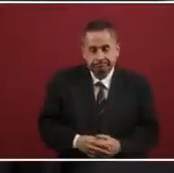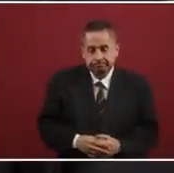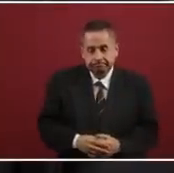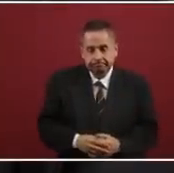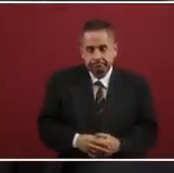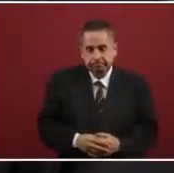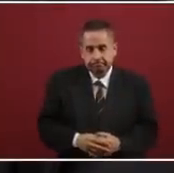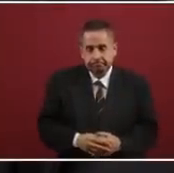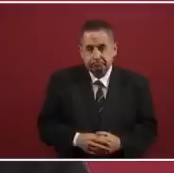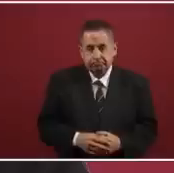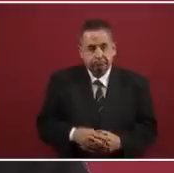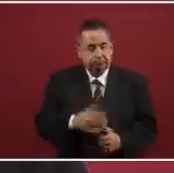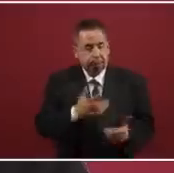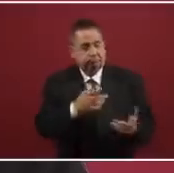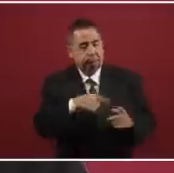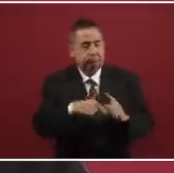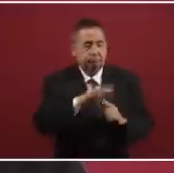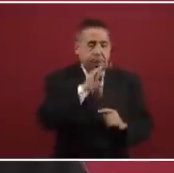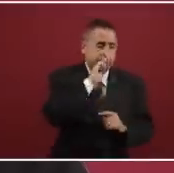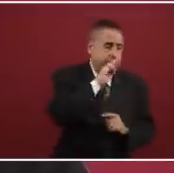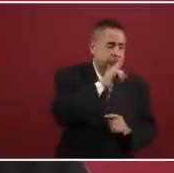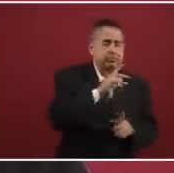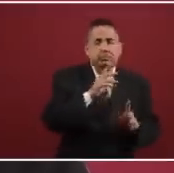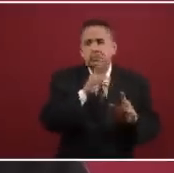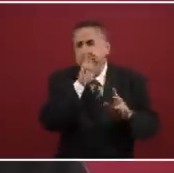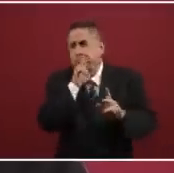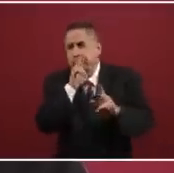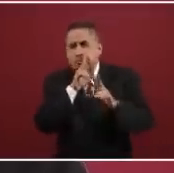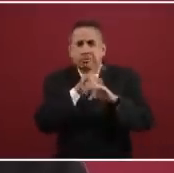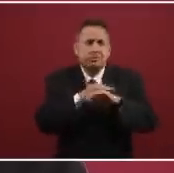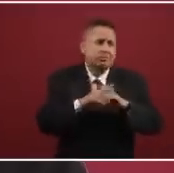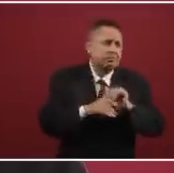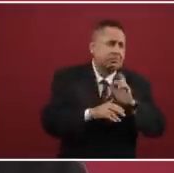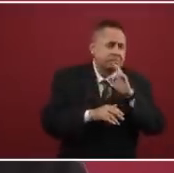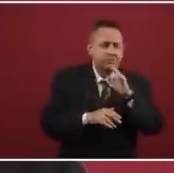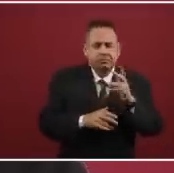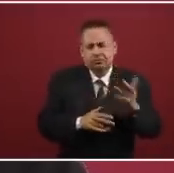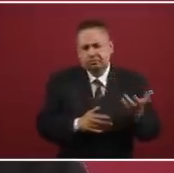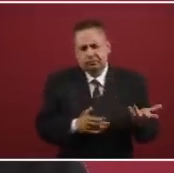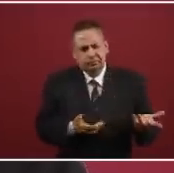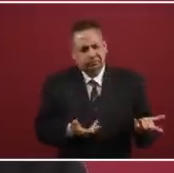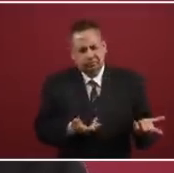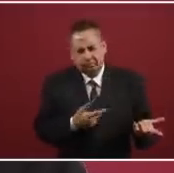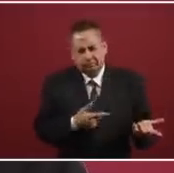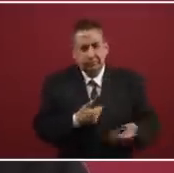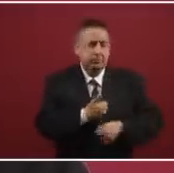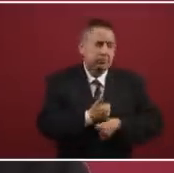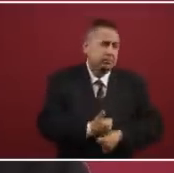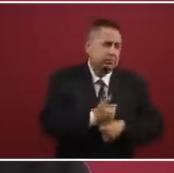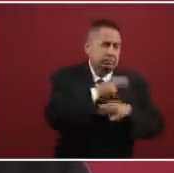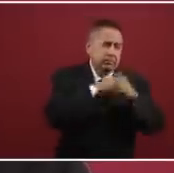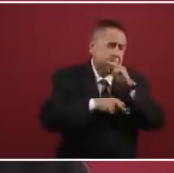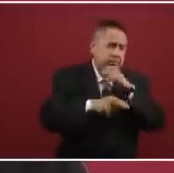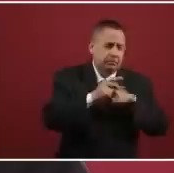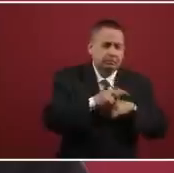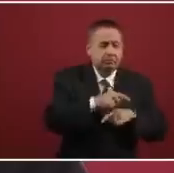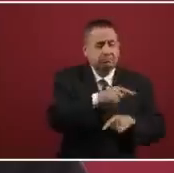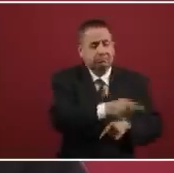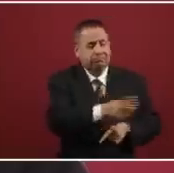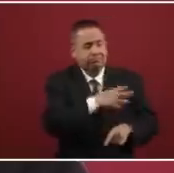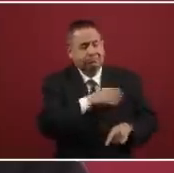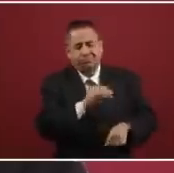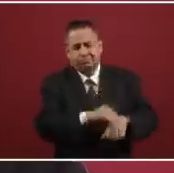Ahí andan las mamacitas sufriendo